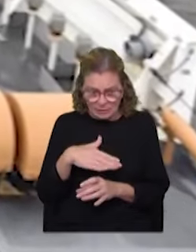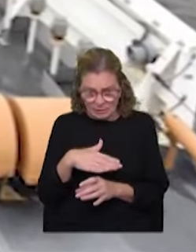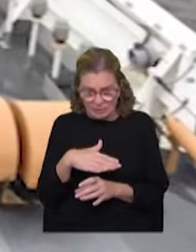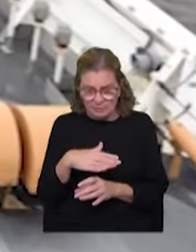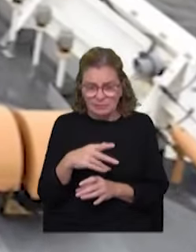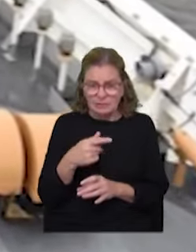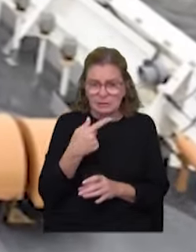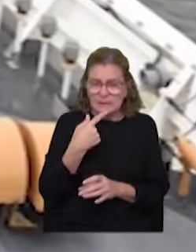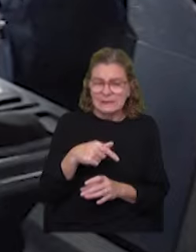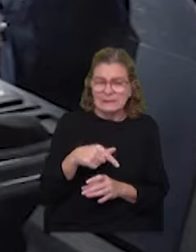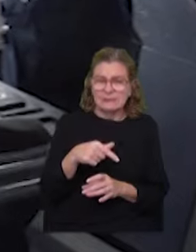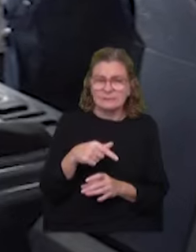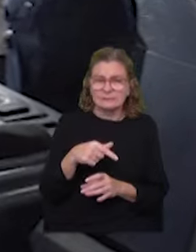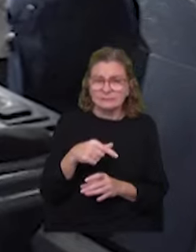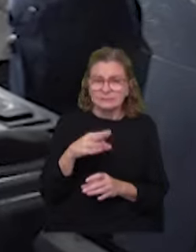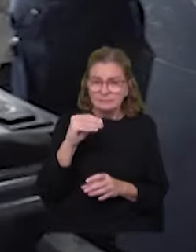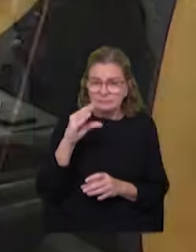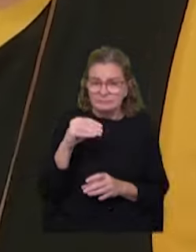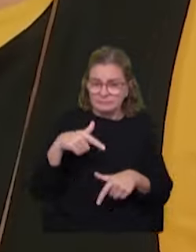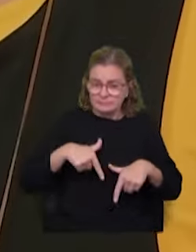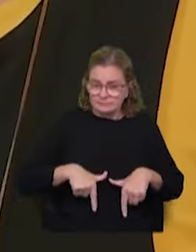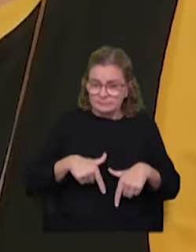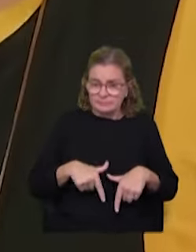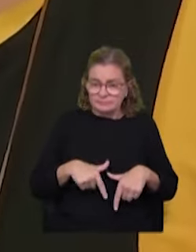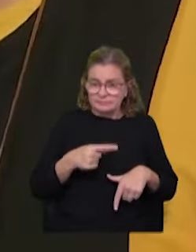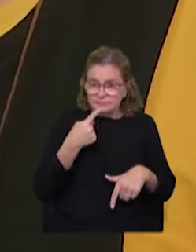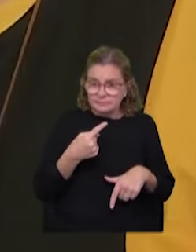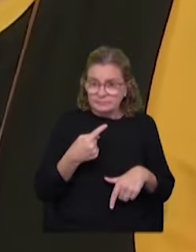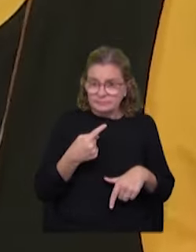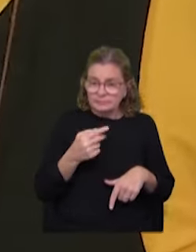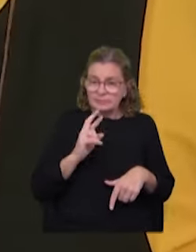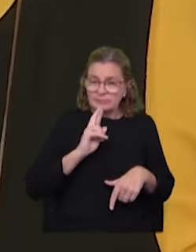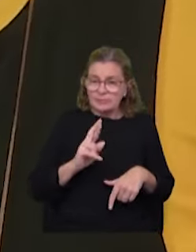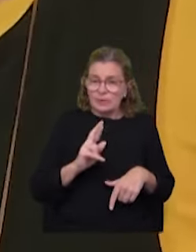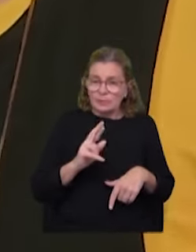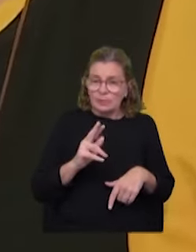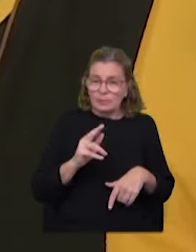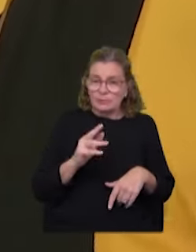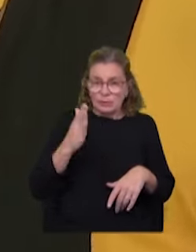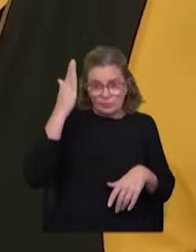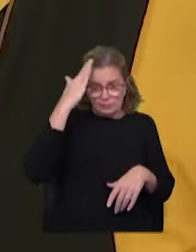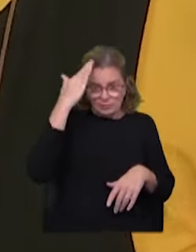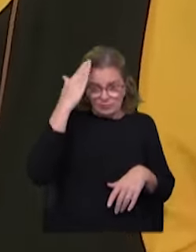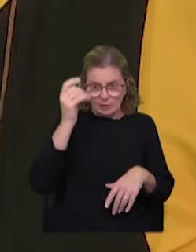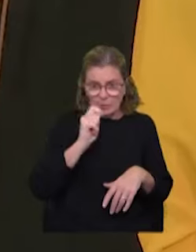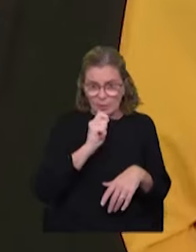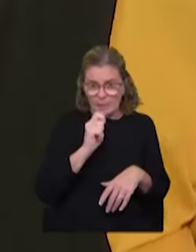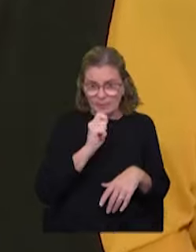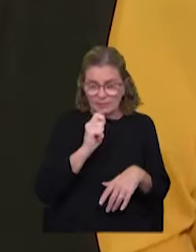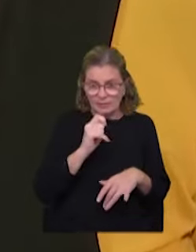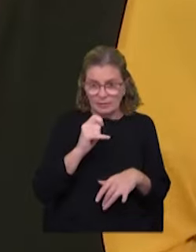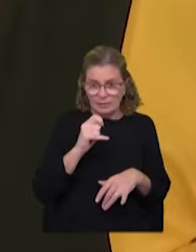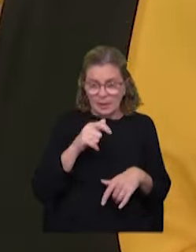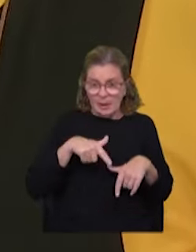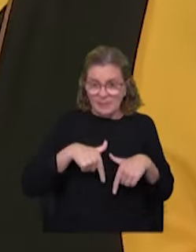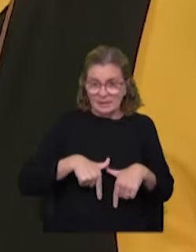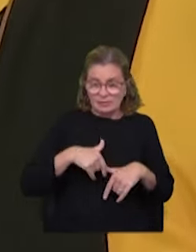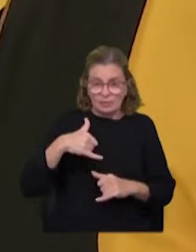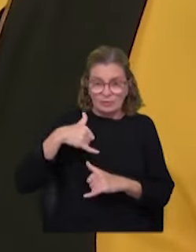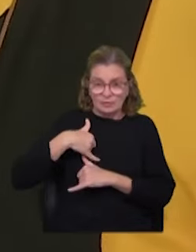con el ministro y el ministro le responde que se enteró por la prensa estamos hablando del de